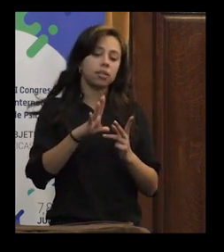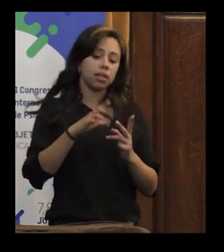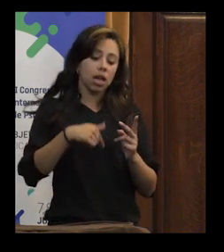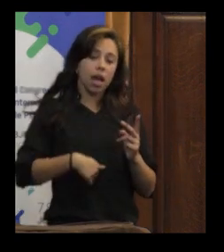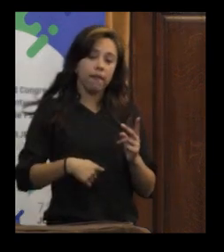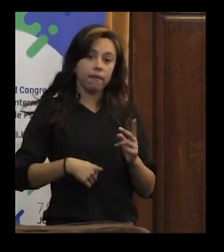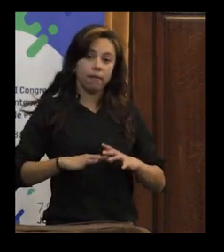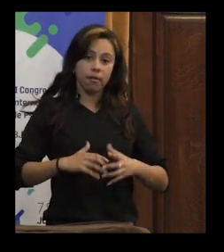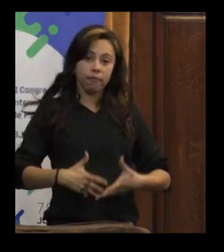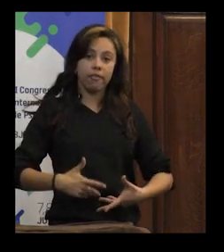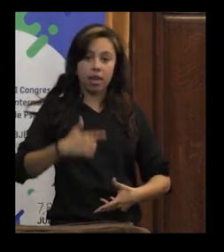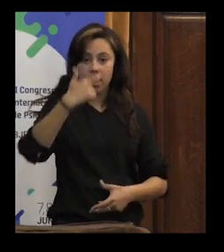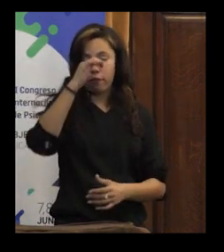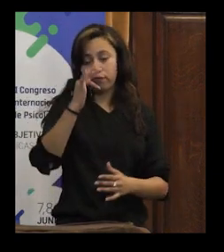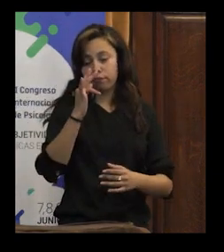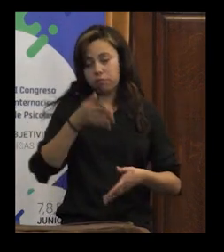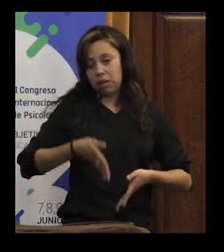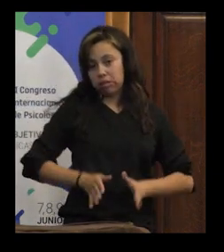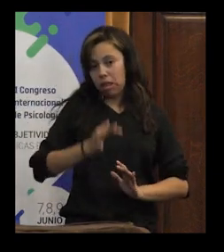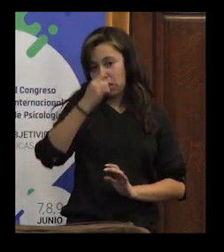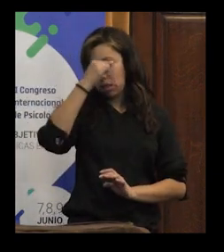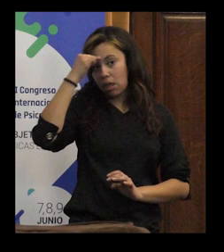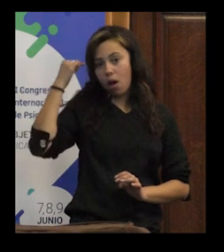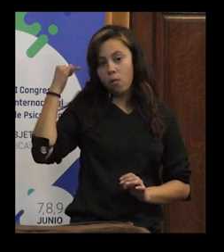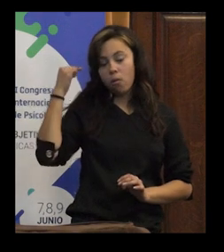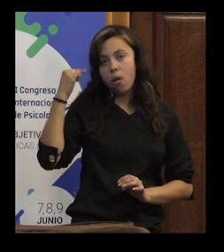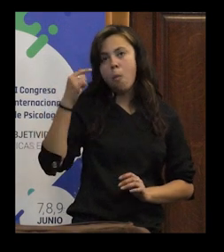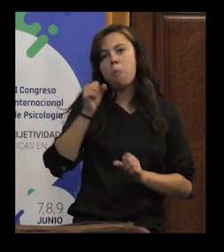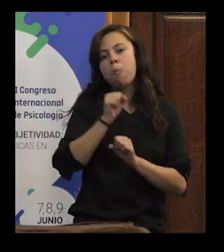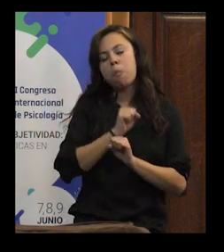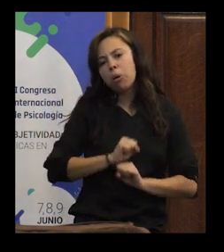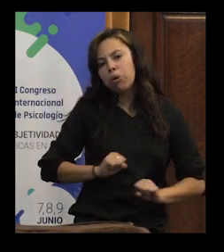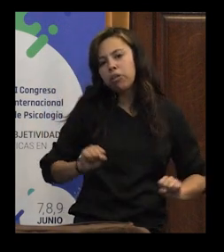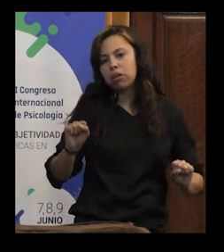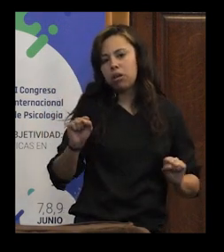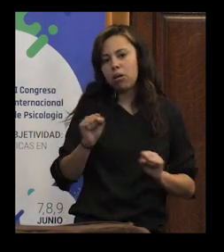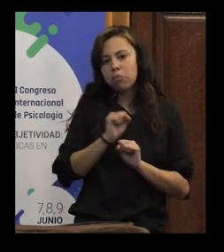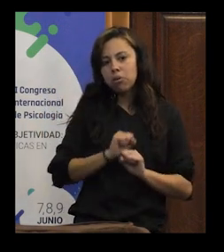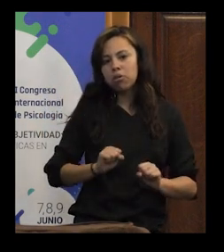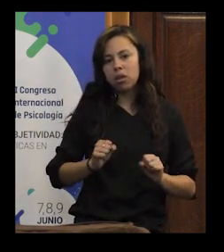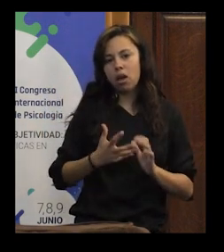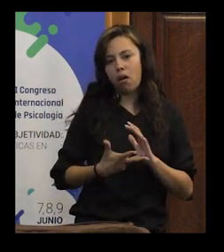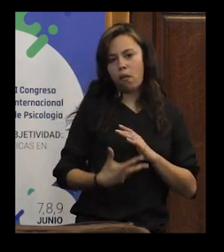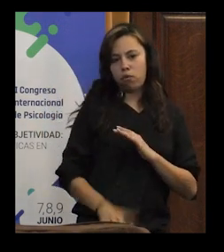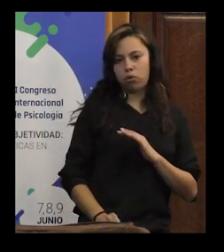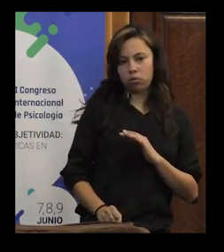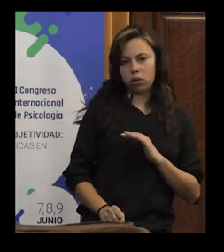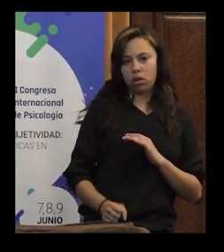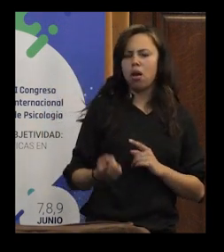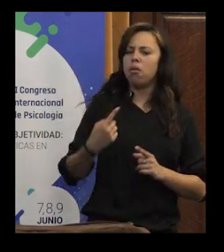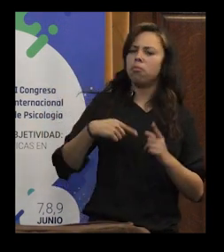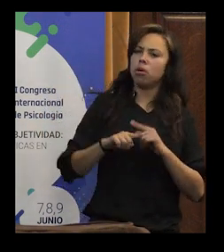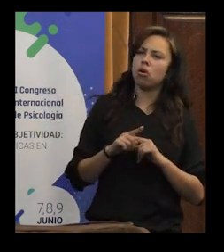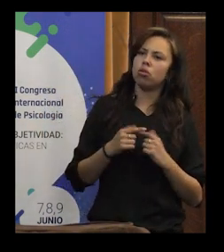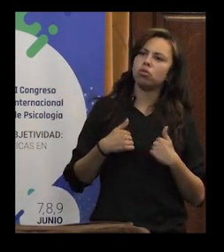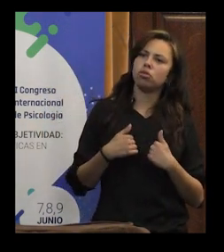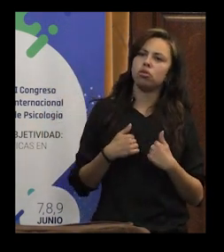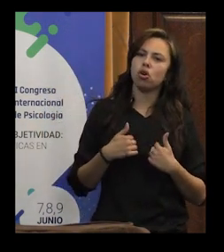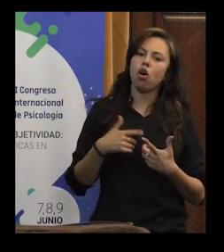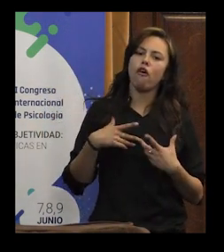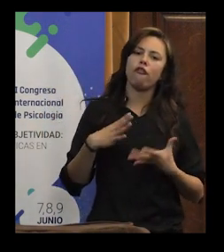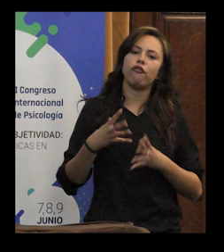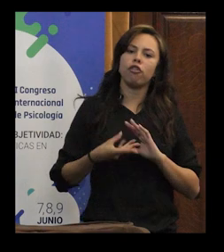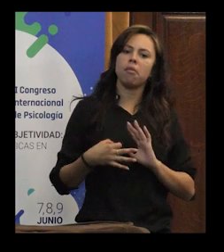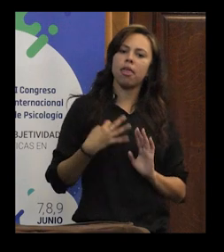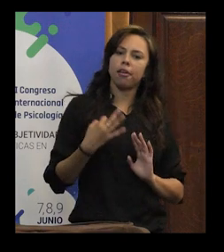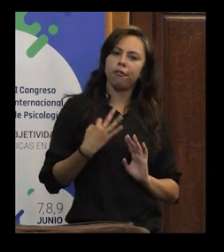Down. Teniendo en cuenta dónde estoy, tengo un hijo saludable, una profesión que me fascina